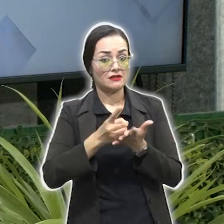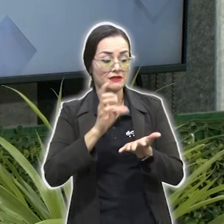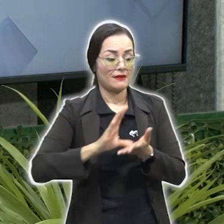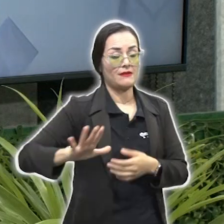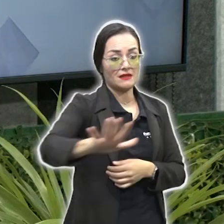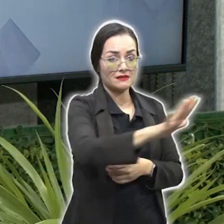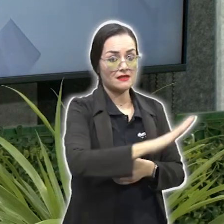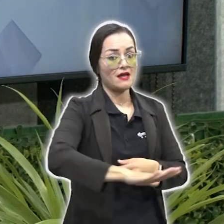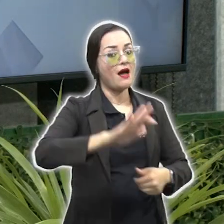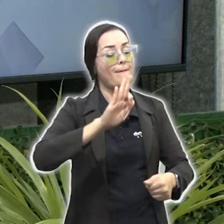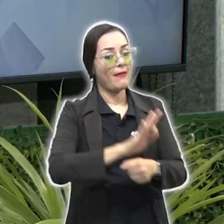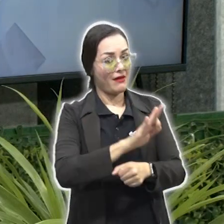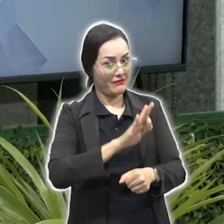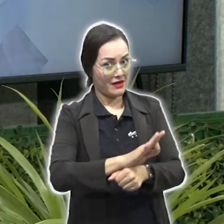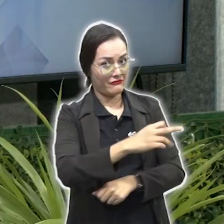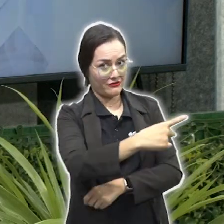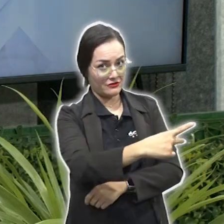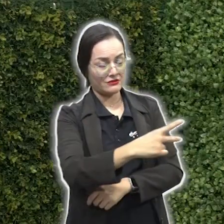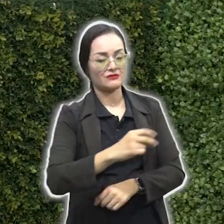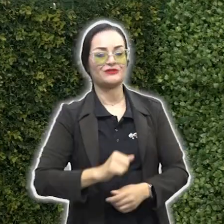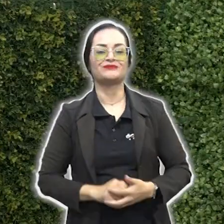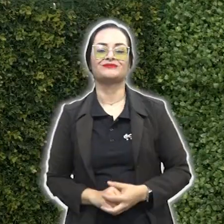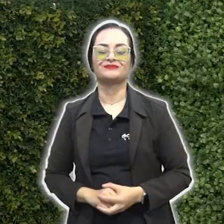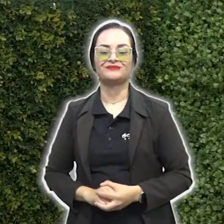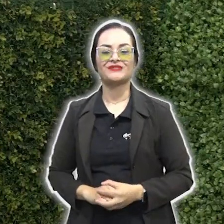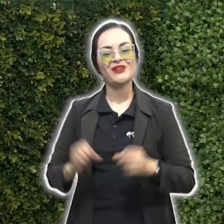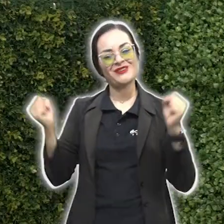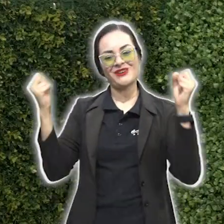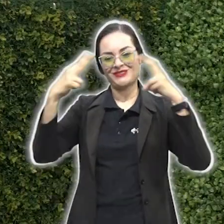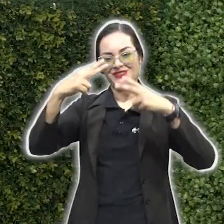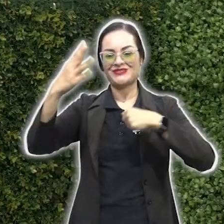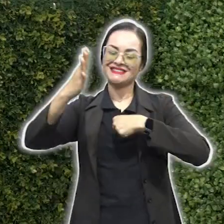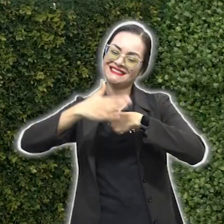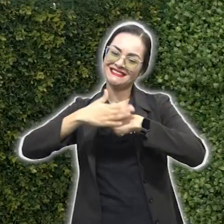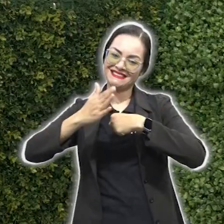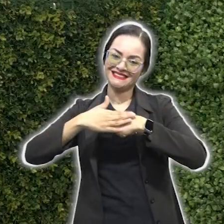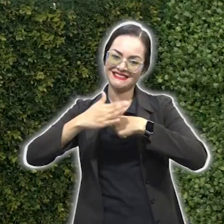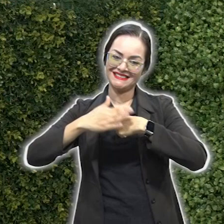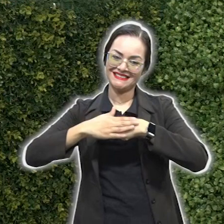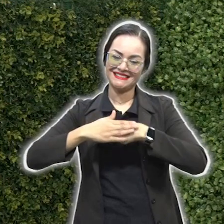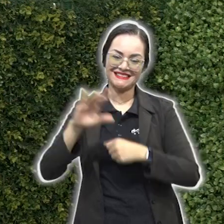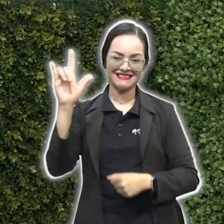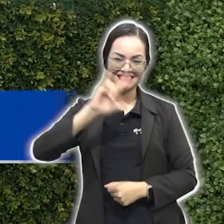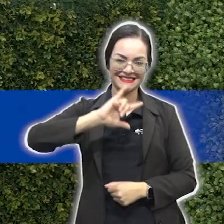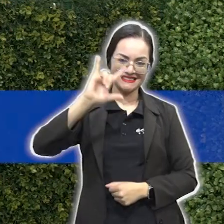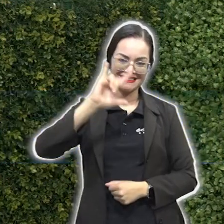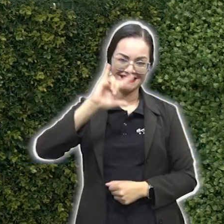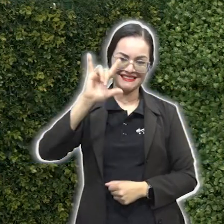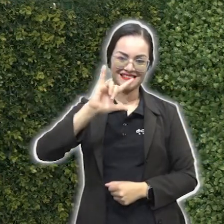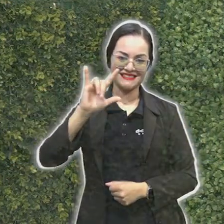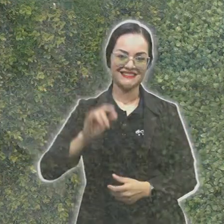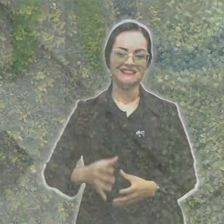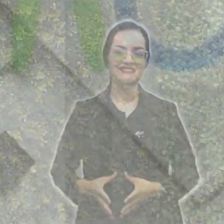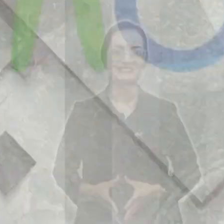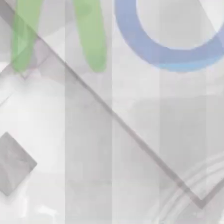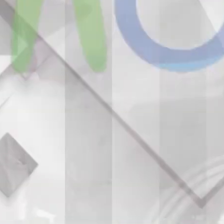beneficio de la comunidad con discapacidad. Nos escuchamos en la siguiente emisión. Hasta la próxima.